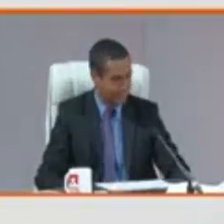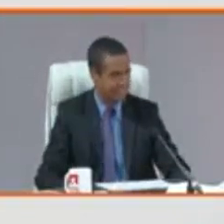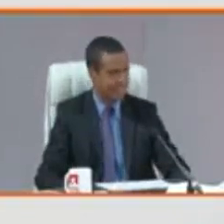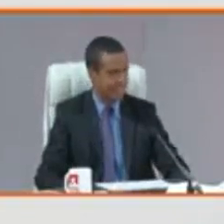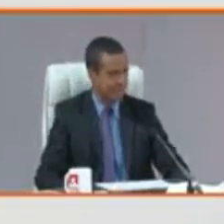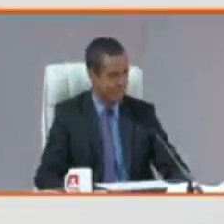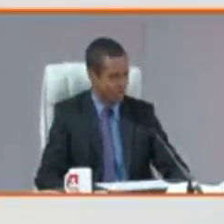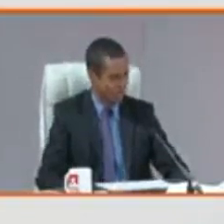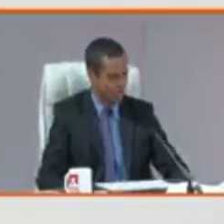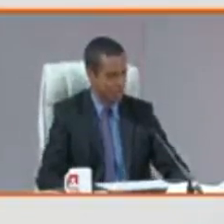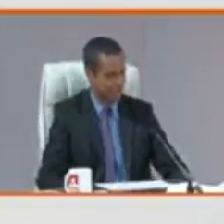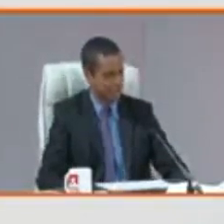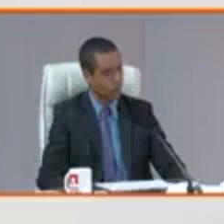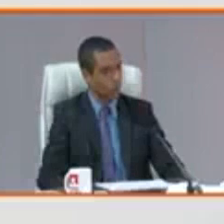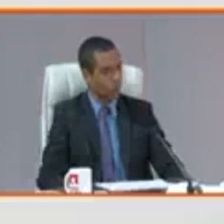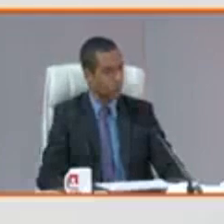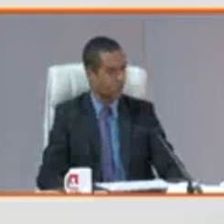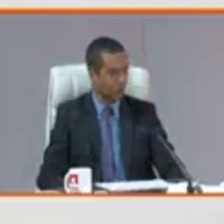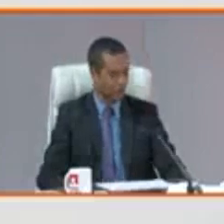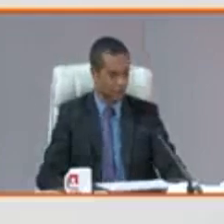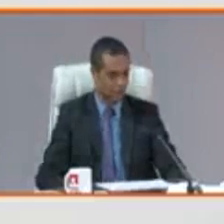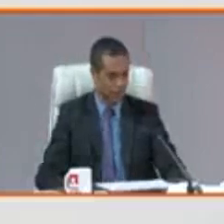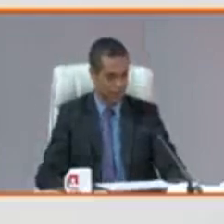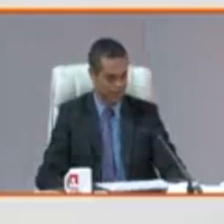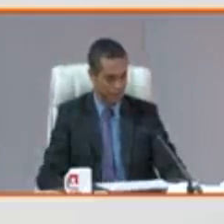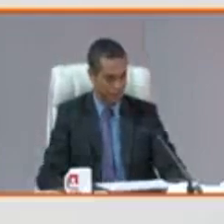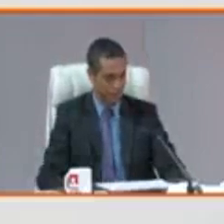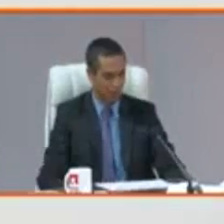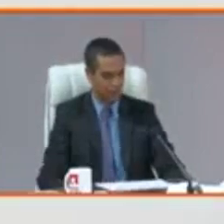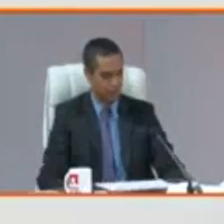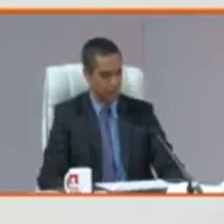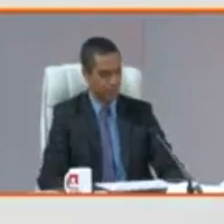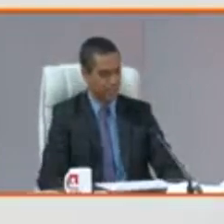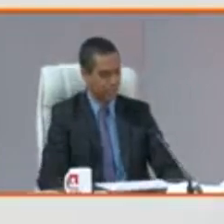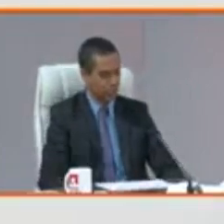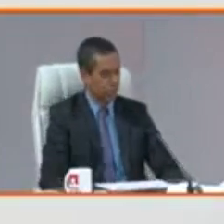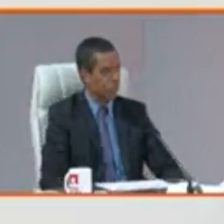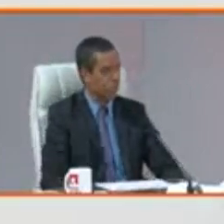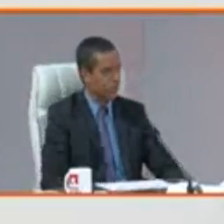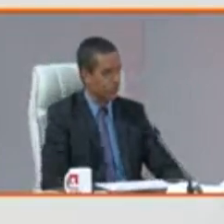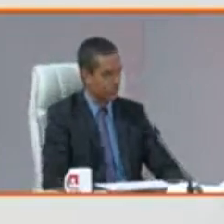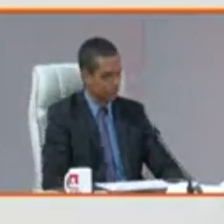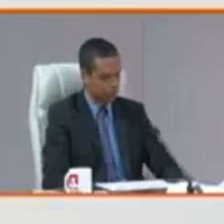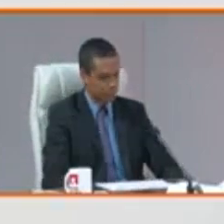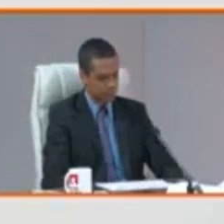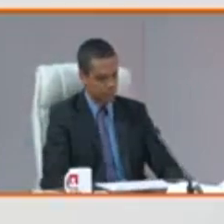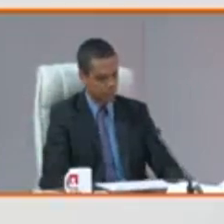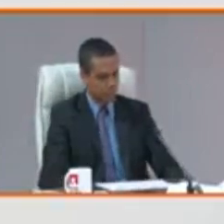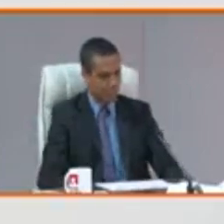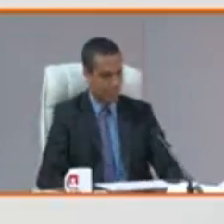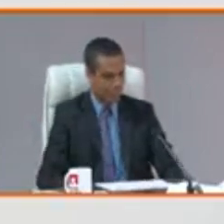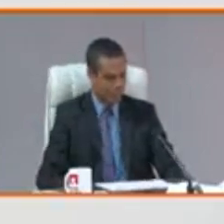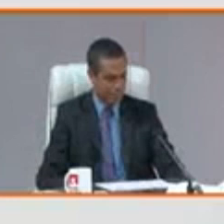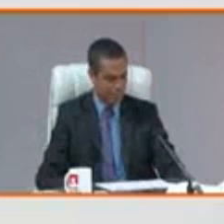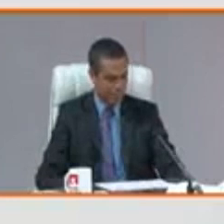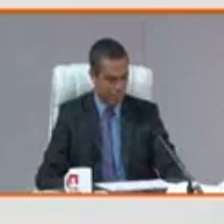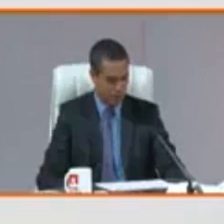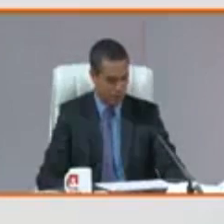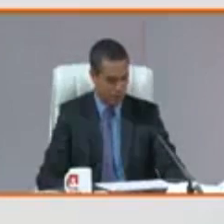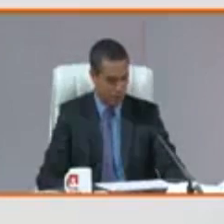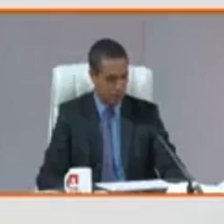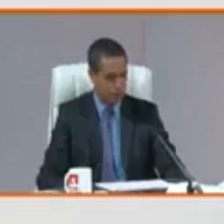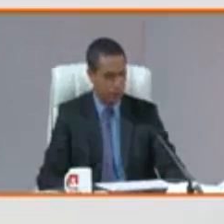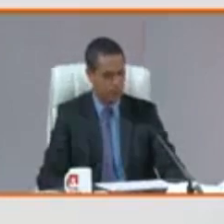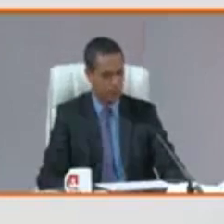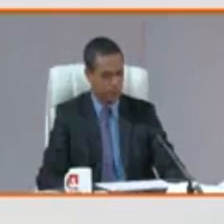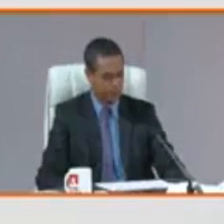la vigencia y el vigor de las tres convenciones de drogas, especialmente la Convención de Naciones Unidas de 1961, enmendada por